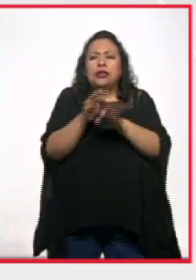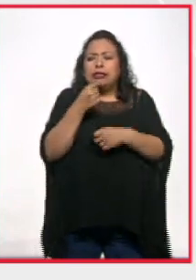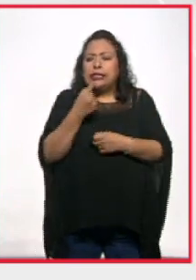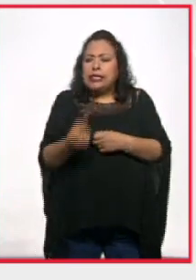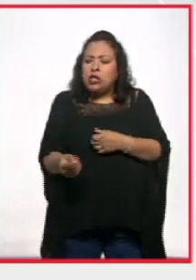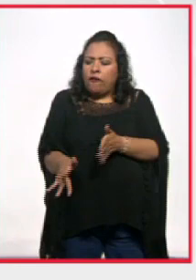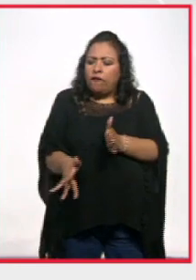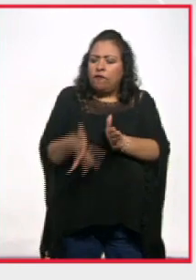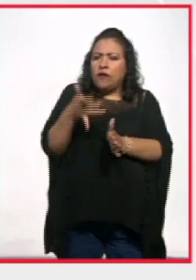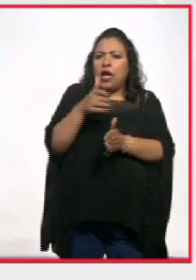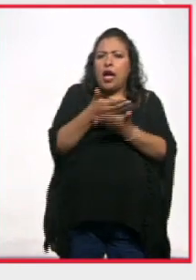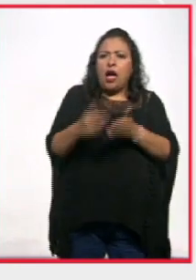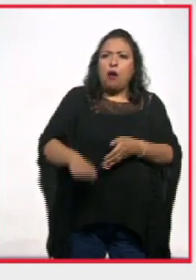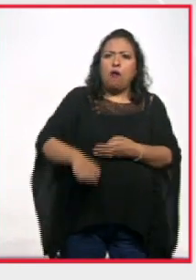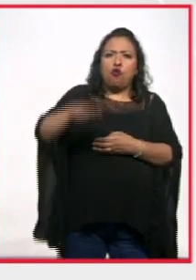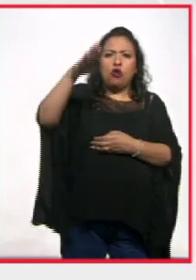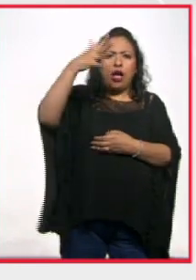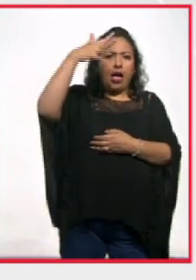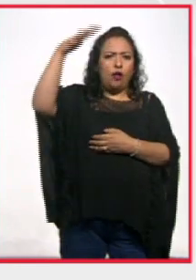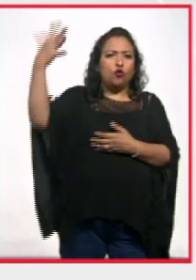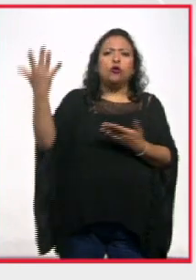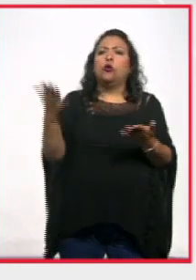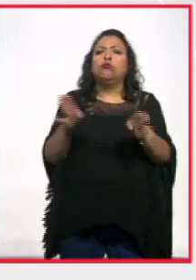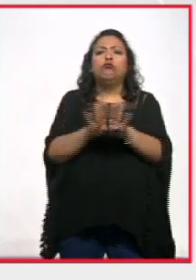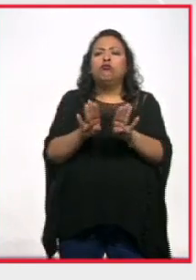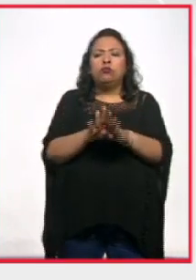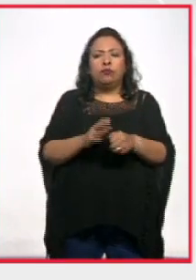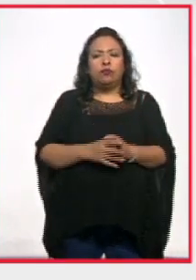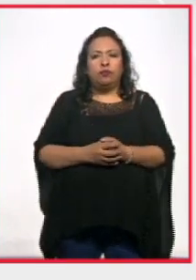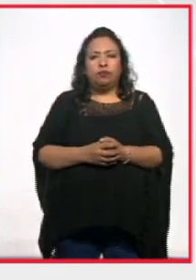niñez en nuestro ser adulto?